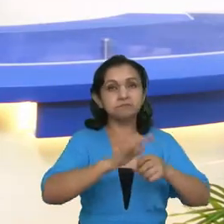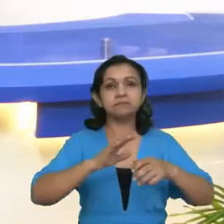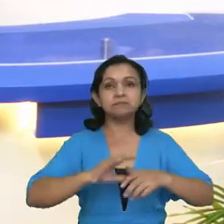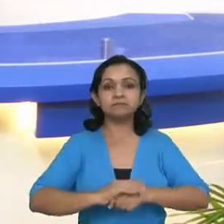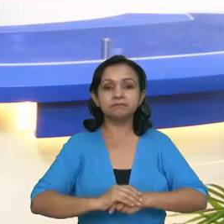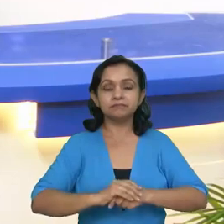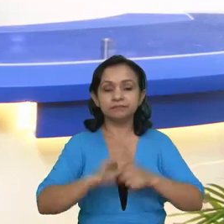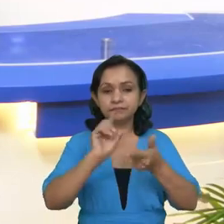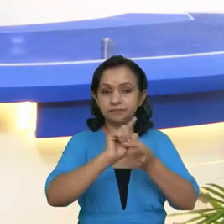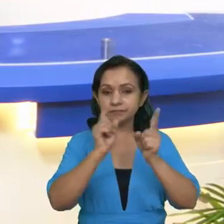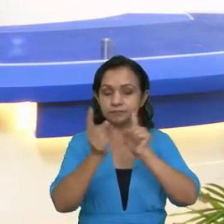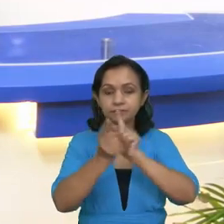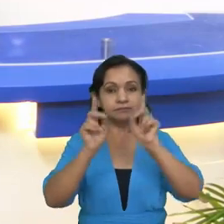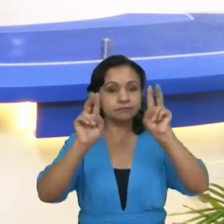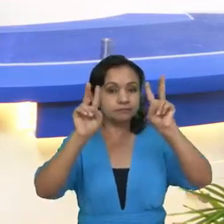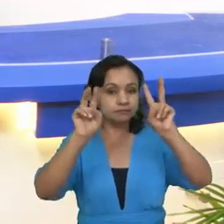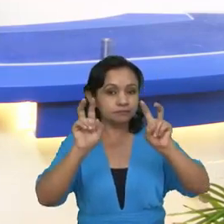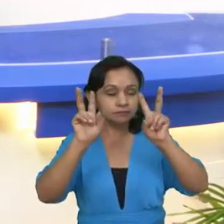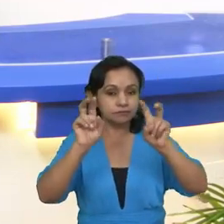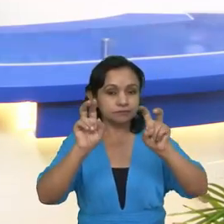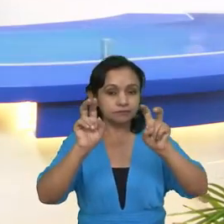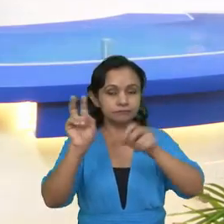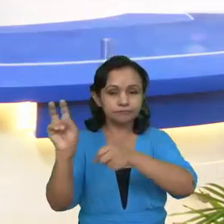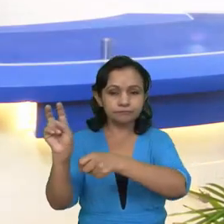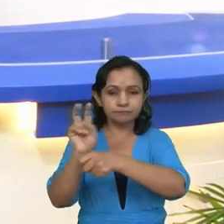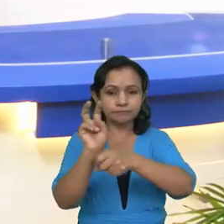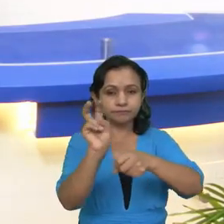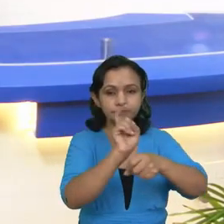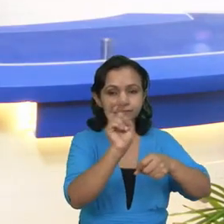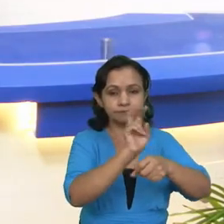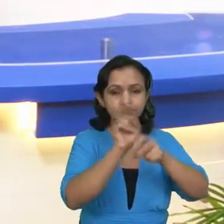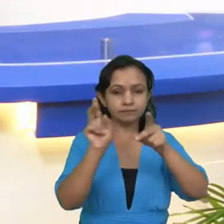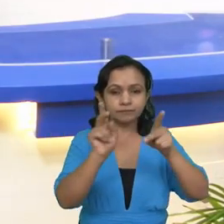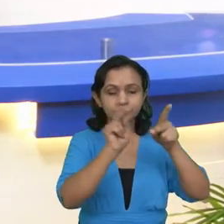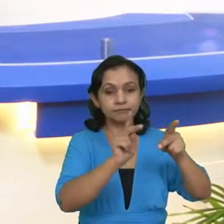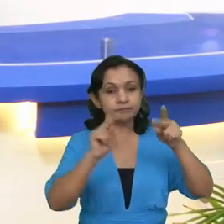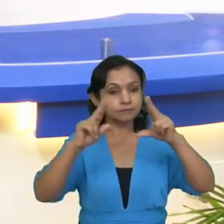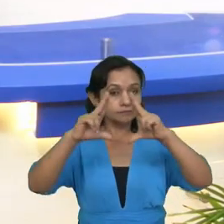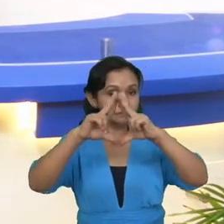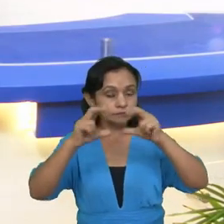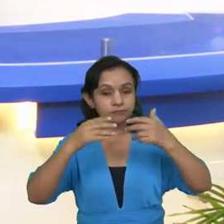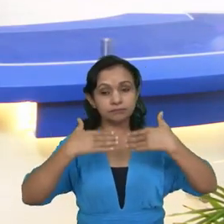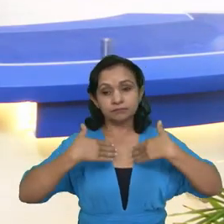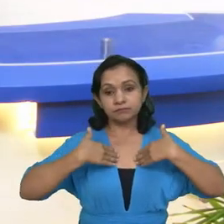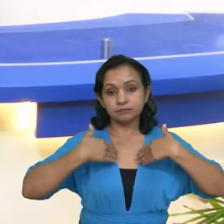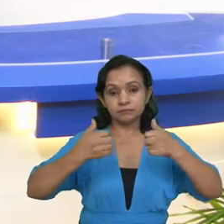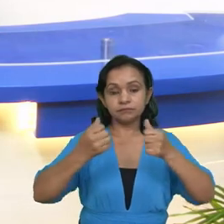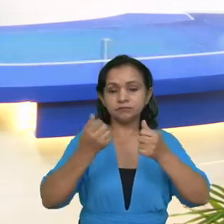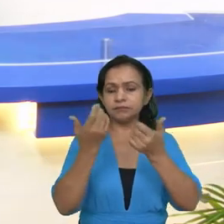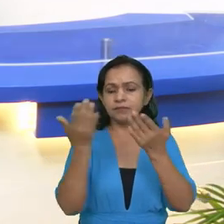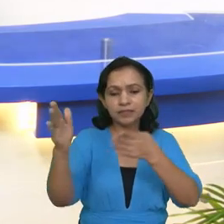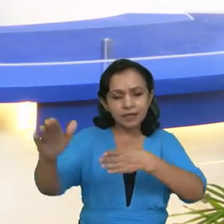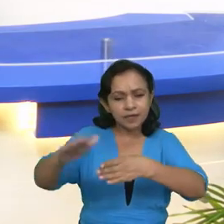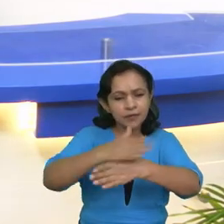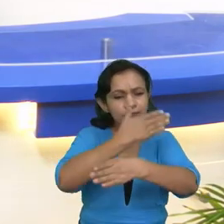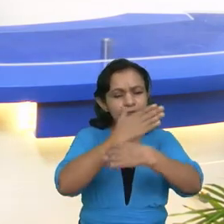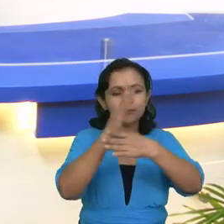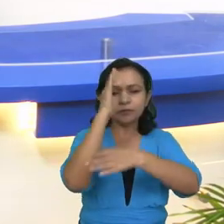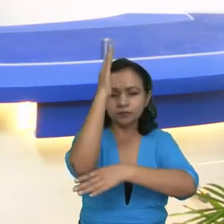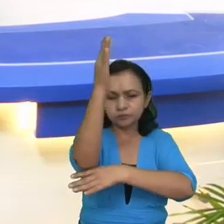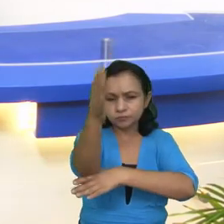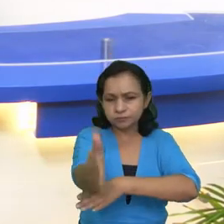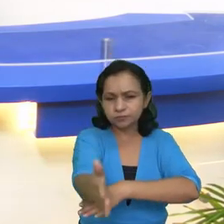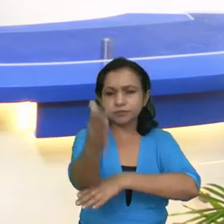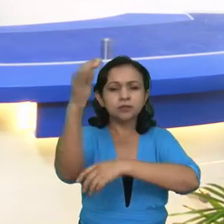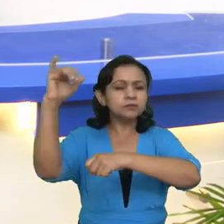cambiando completamente de tema la vigilancia por parte de las autoridades nicaragüenses de salud en todos los puestos fronterizos terrestres